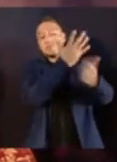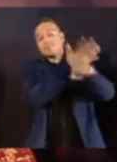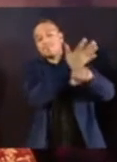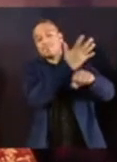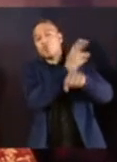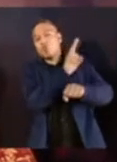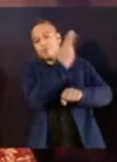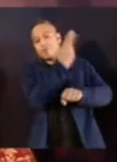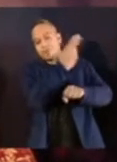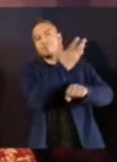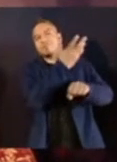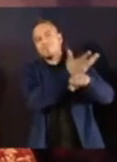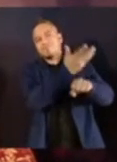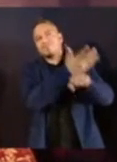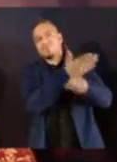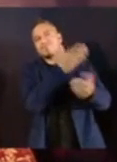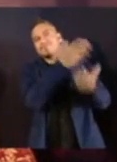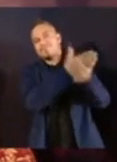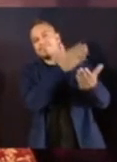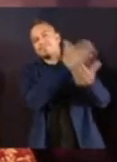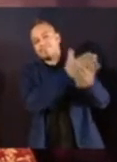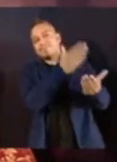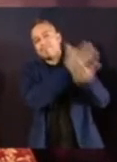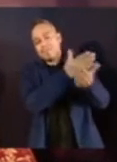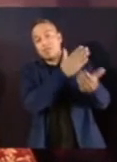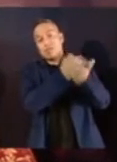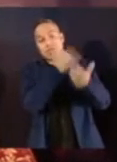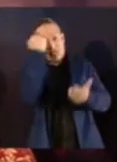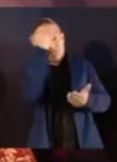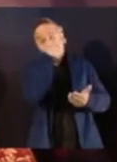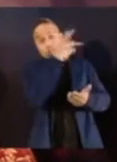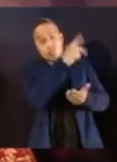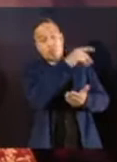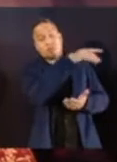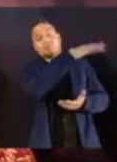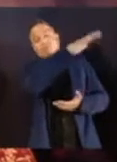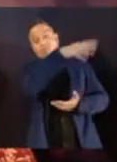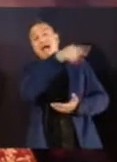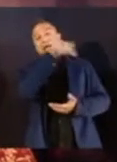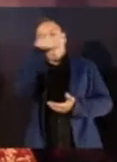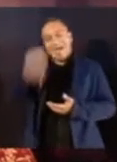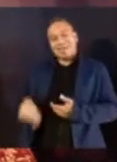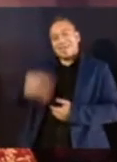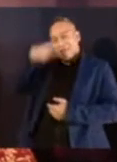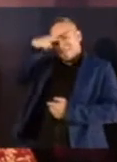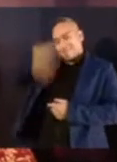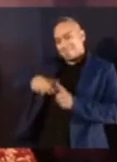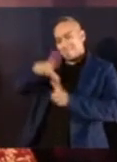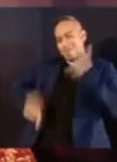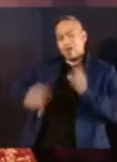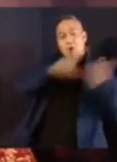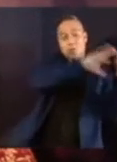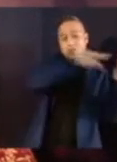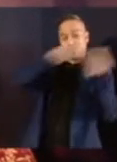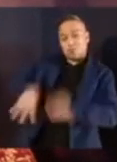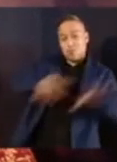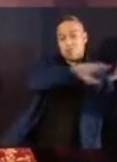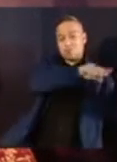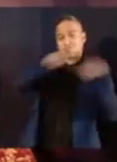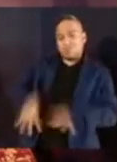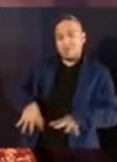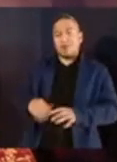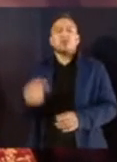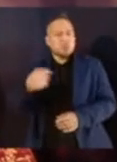tuve una formación de muchos años en una universidad norteamericana, pero estos funcionarios